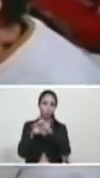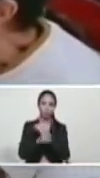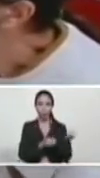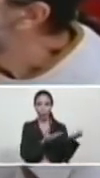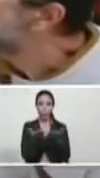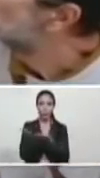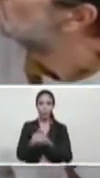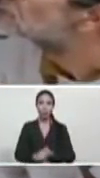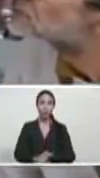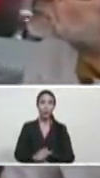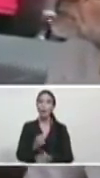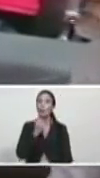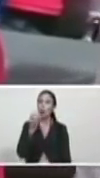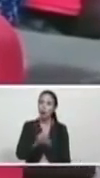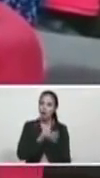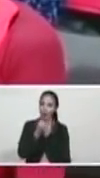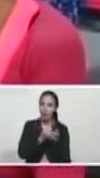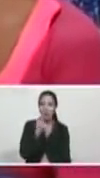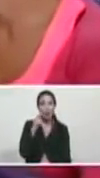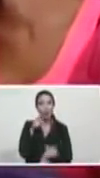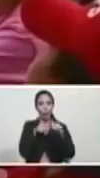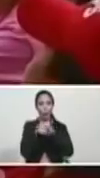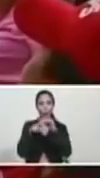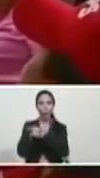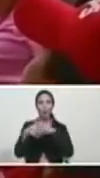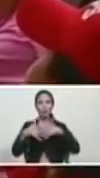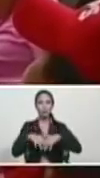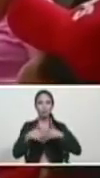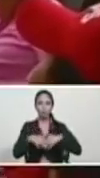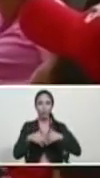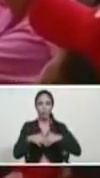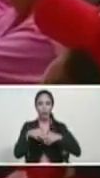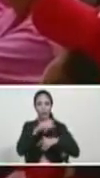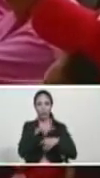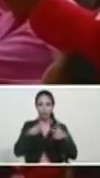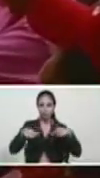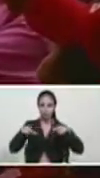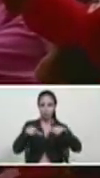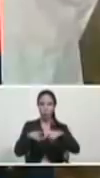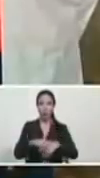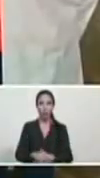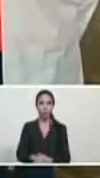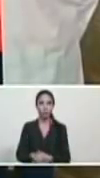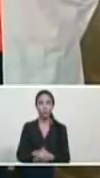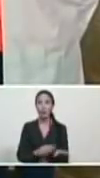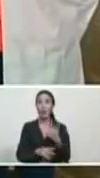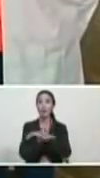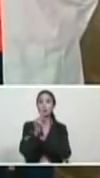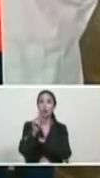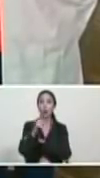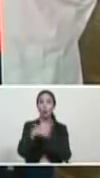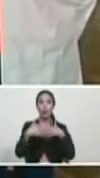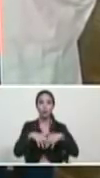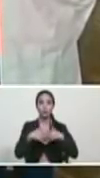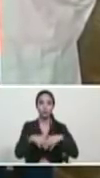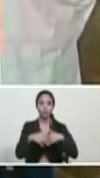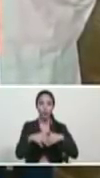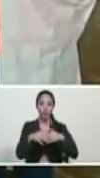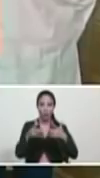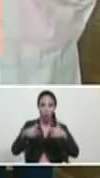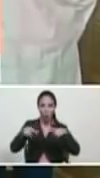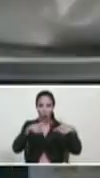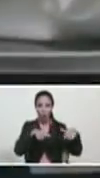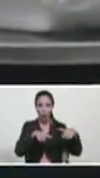Nos encontramos dentro de las instalaciones de la planta de especialidades farmacéuticas de Espromet Bio, la segunda planta que tiene esta empresa. La primera